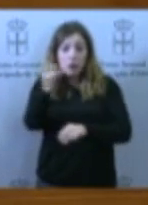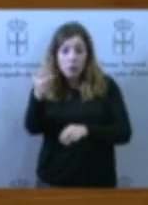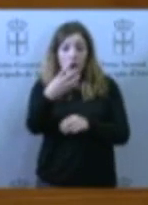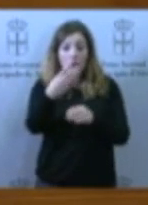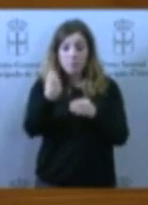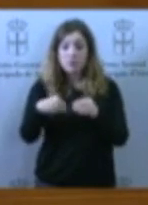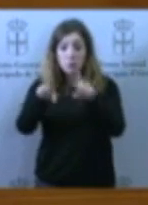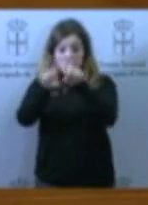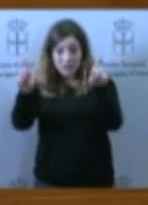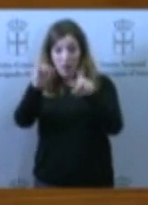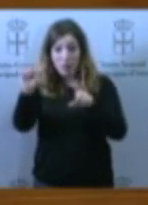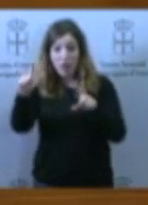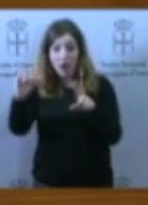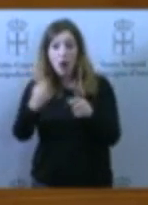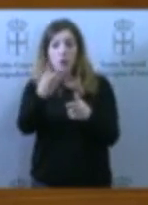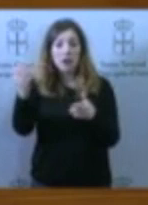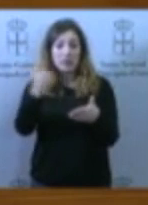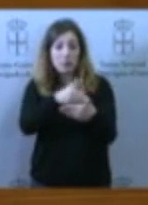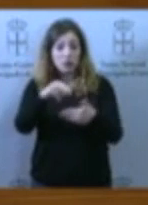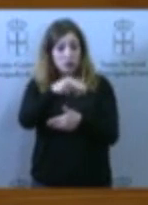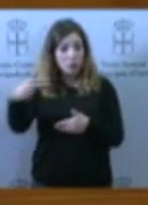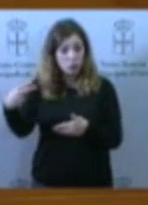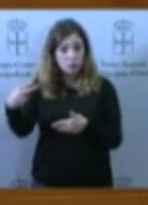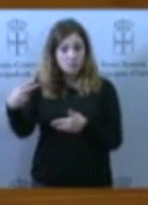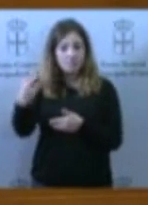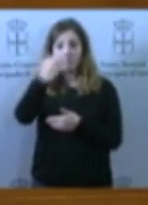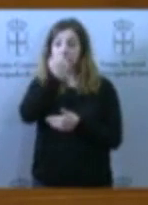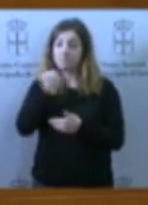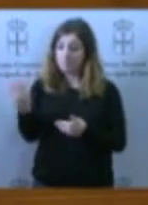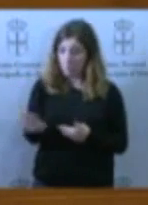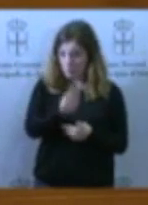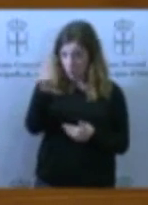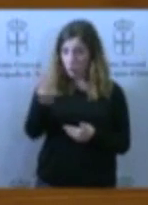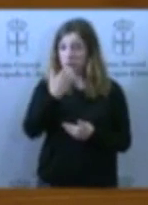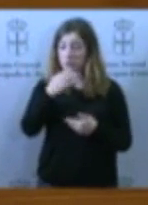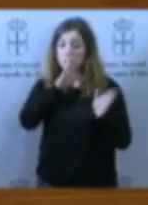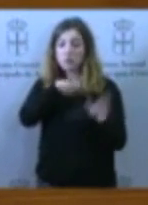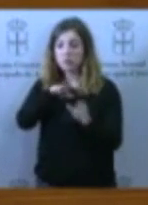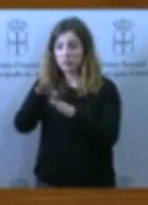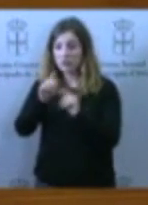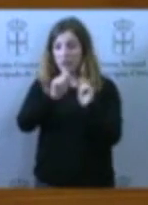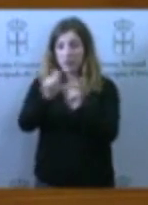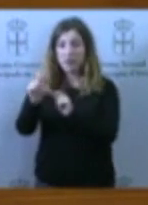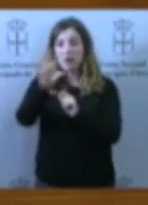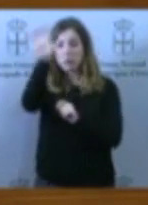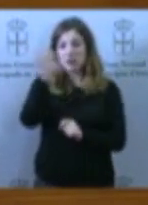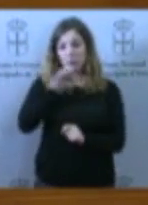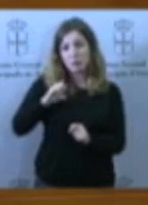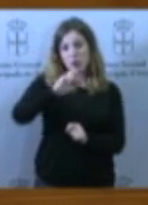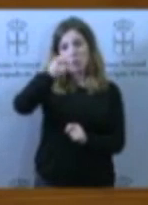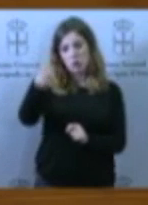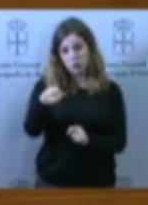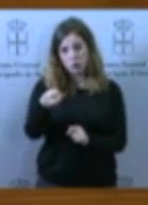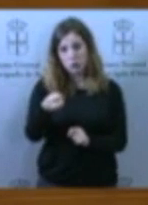euros, mejor callar cuando estamos hablando de que se da tratos de favor o no a otras comunidades autónomas. A ver si